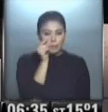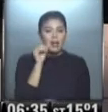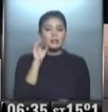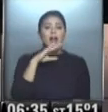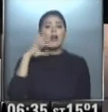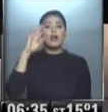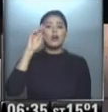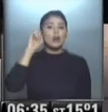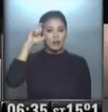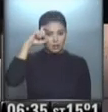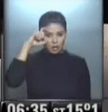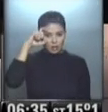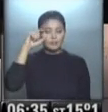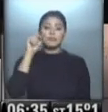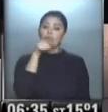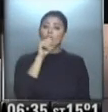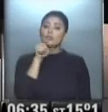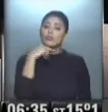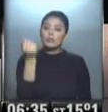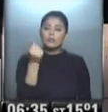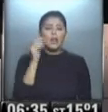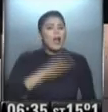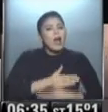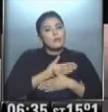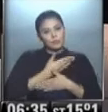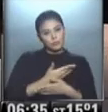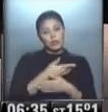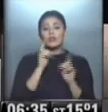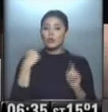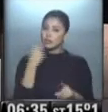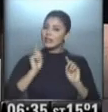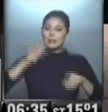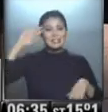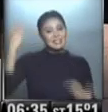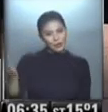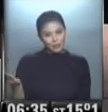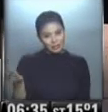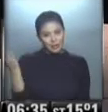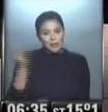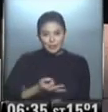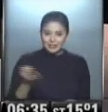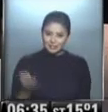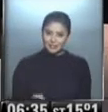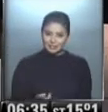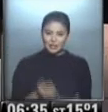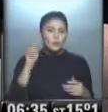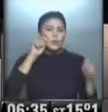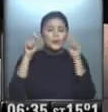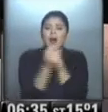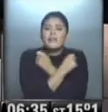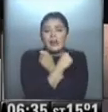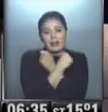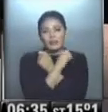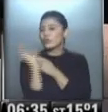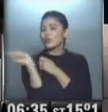Jorge. Jorge, Alejandra te manda mucho, mucho amor y vamos a saludarte muy especialmente. Jorge Ducati, besos y abrazos